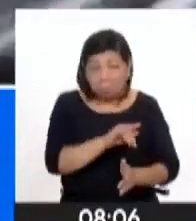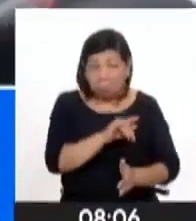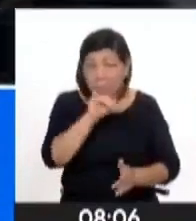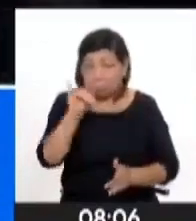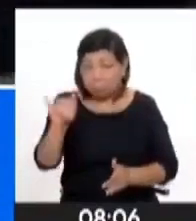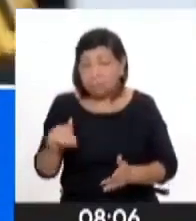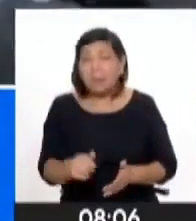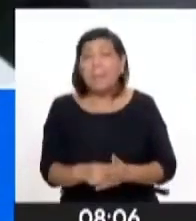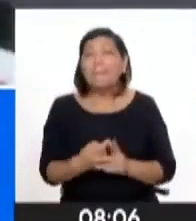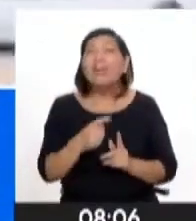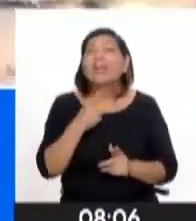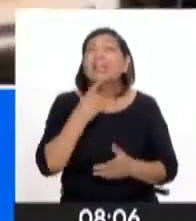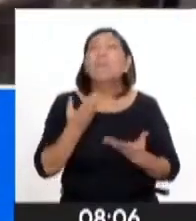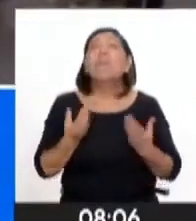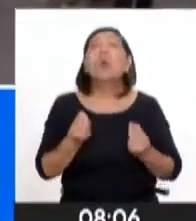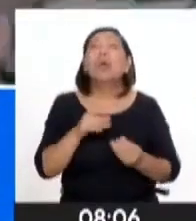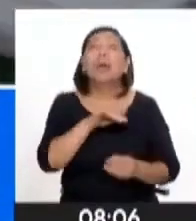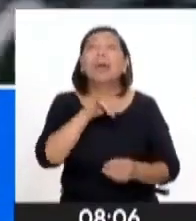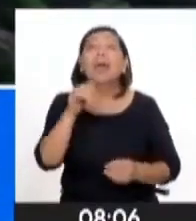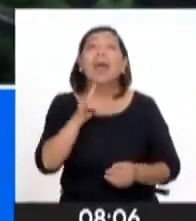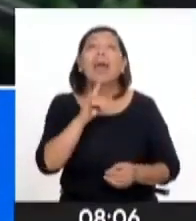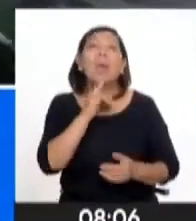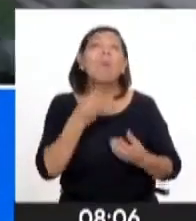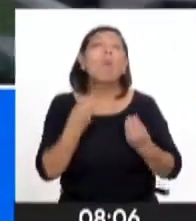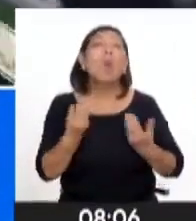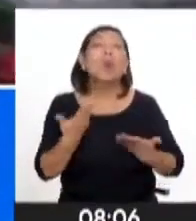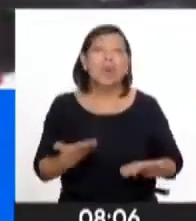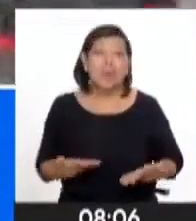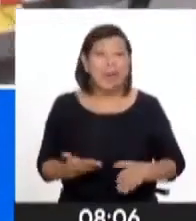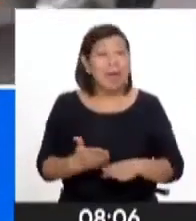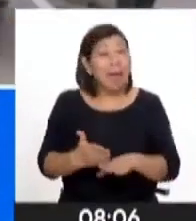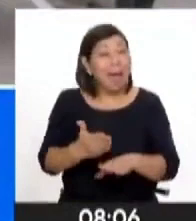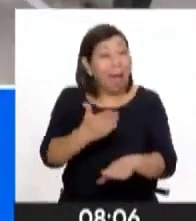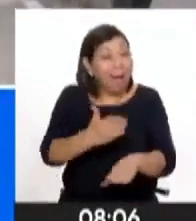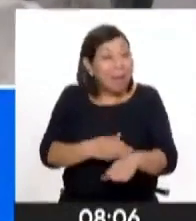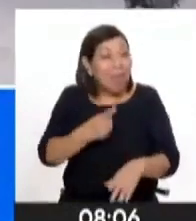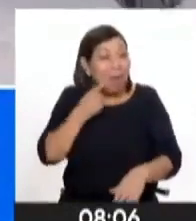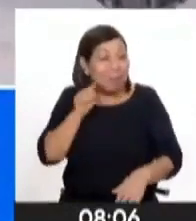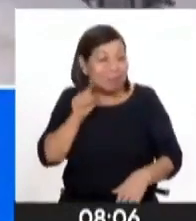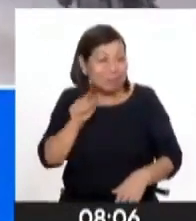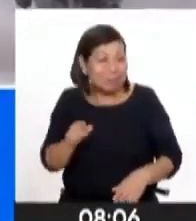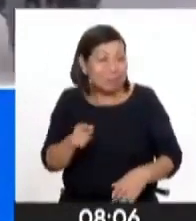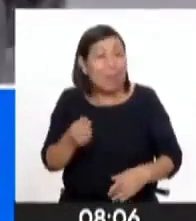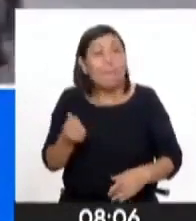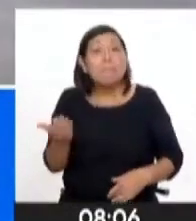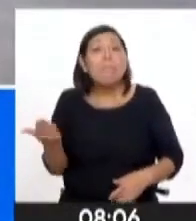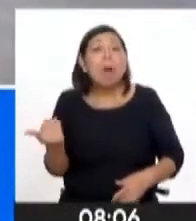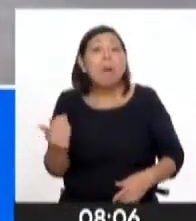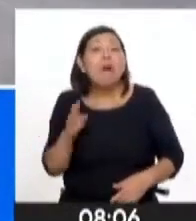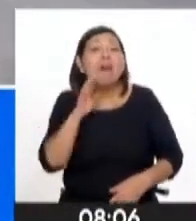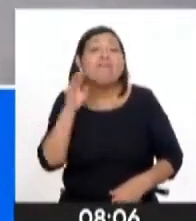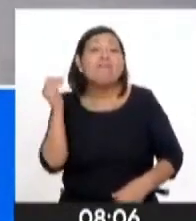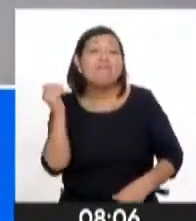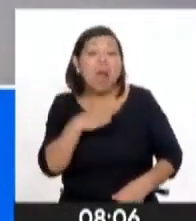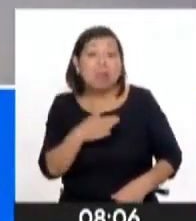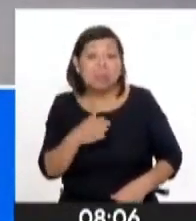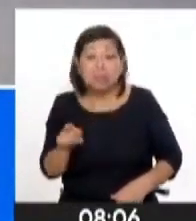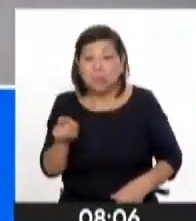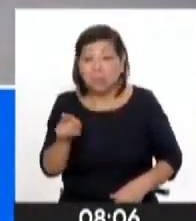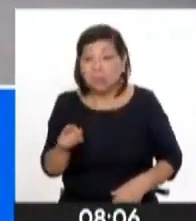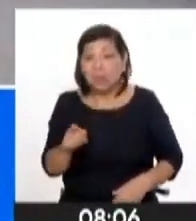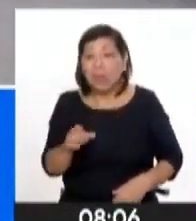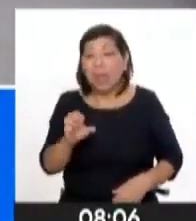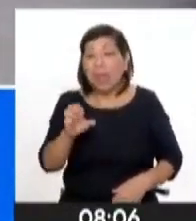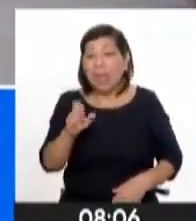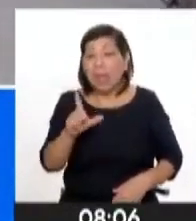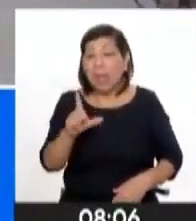calificado por motivo fútil y robo agravado en relación con la muerte de Flores. Además de este caso, Van der Sloot ha sido vinculado